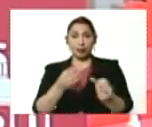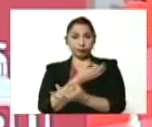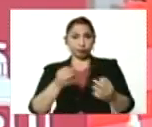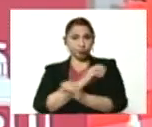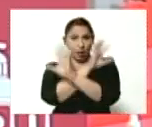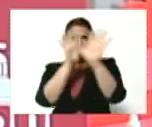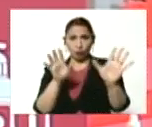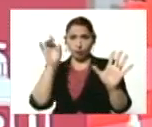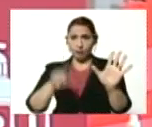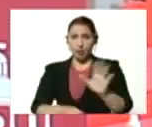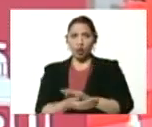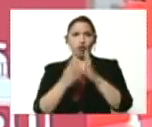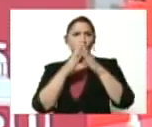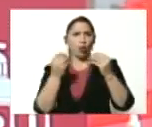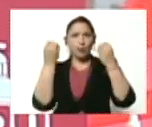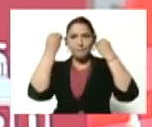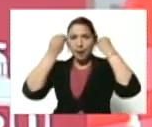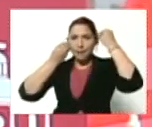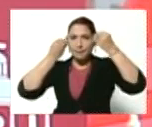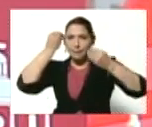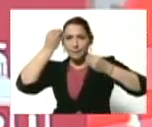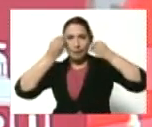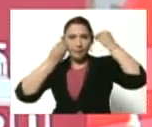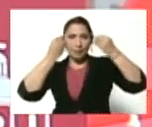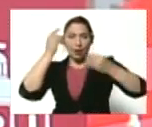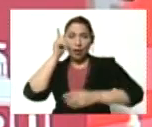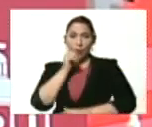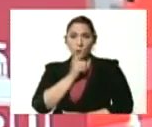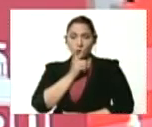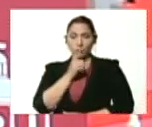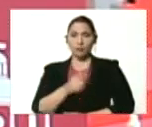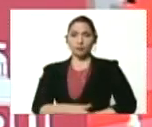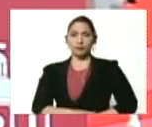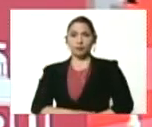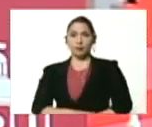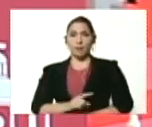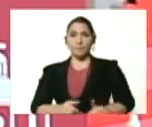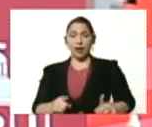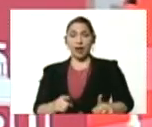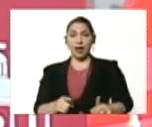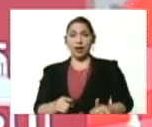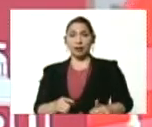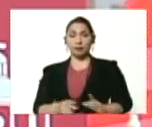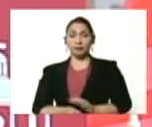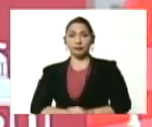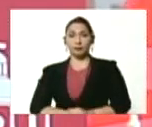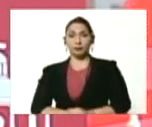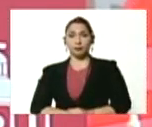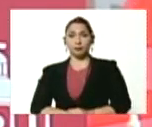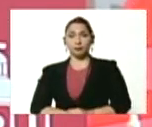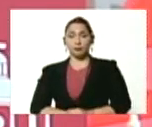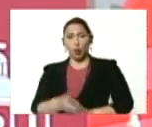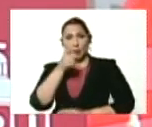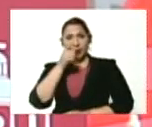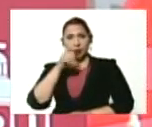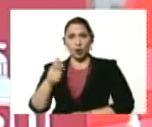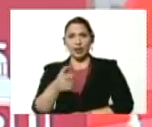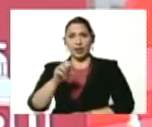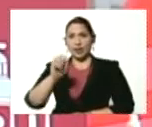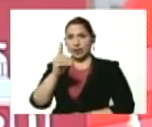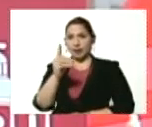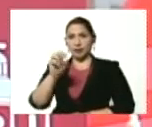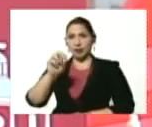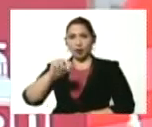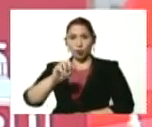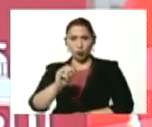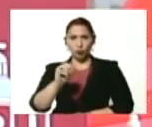claro que toda la planificación de Leopoldo López para la llamada Operación Gedeón se urdió desde la sede de la residencia del